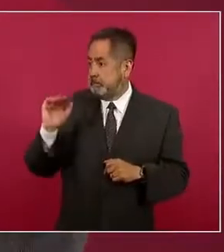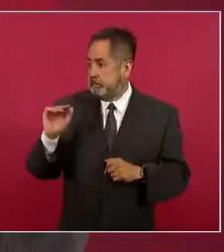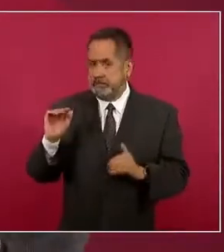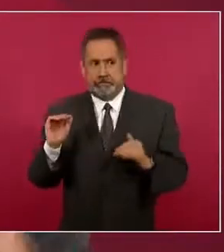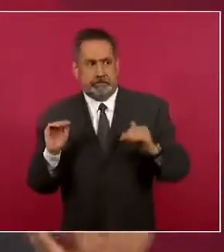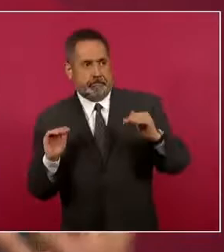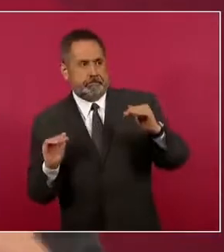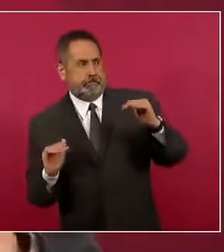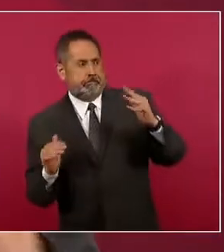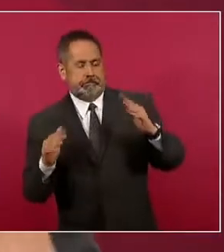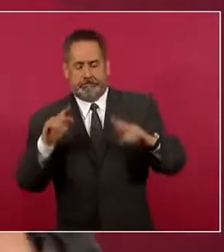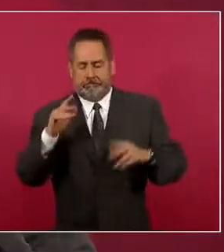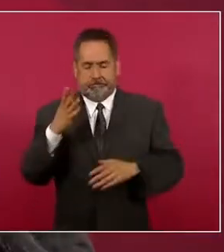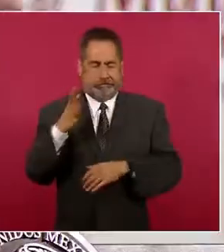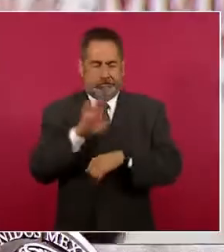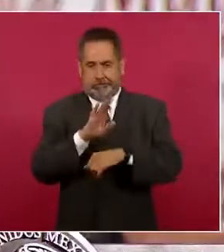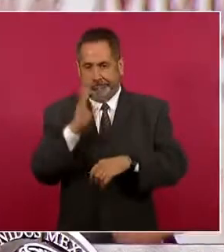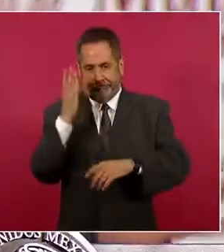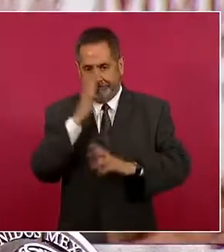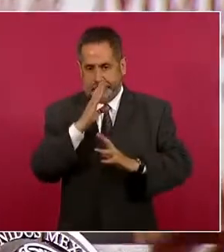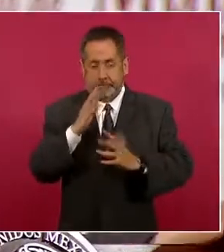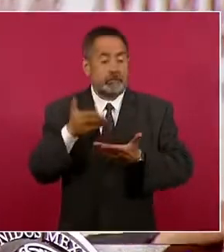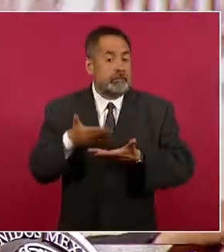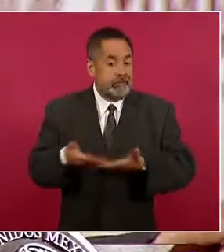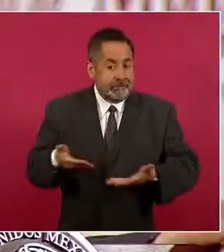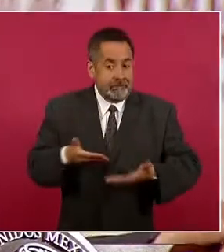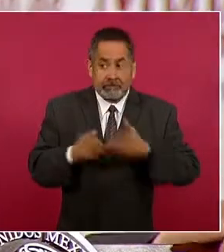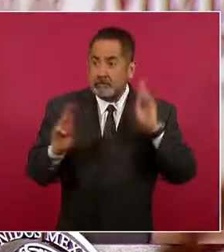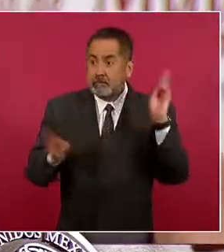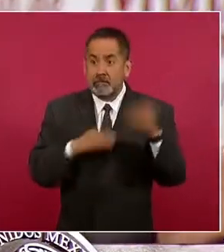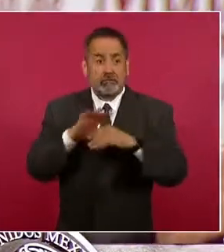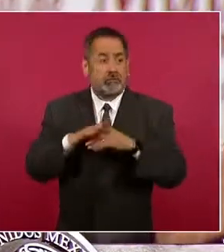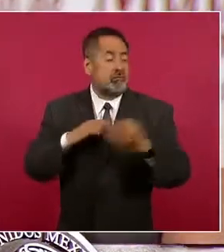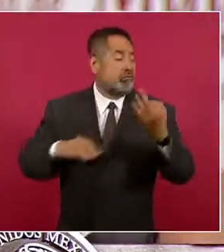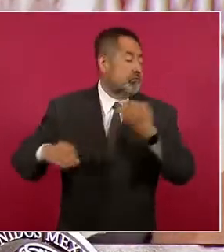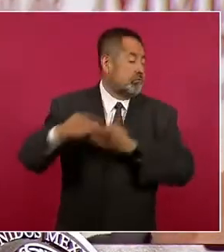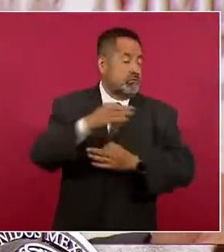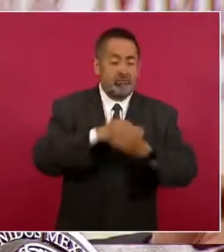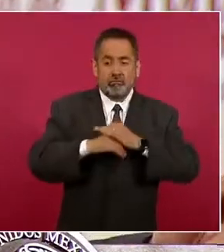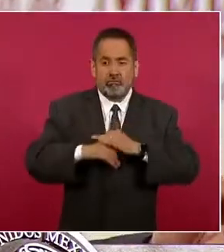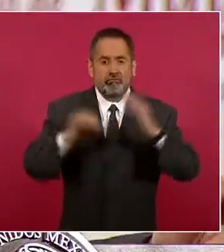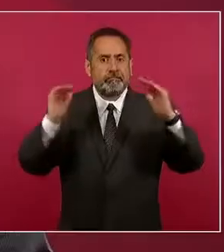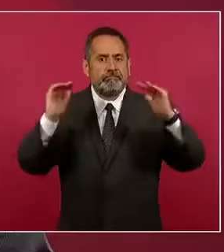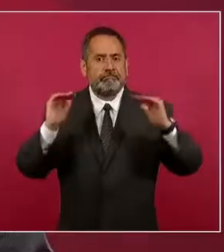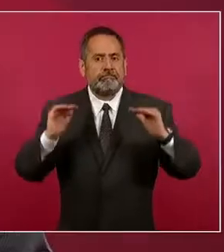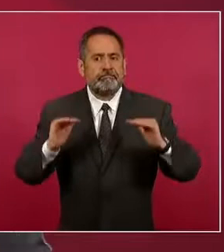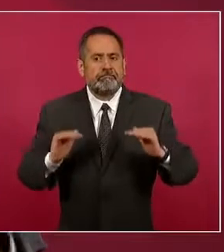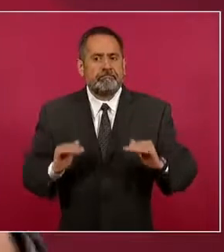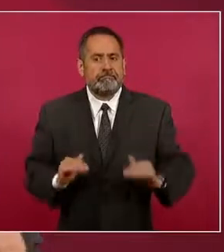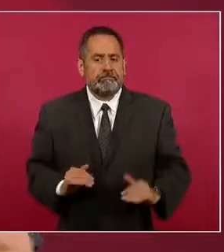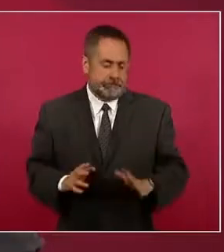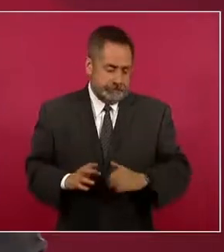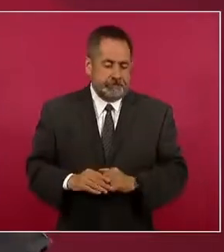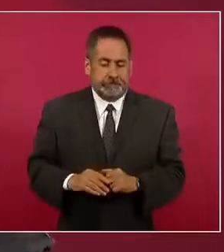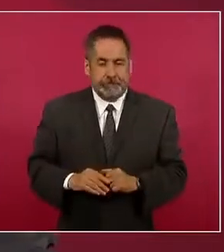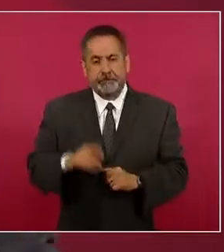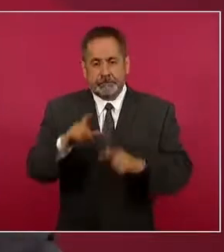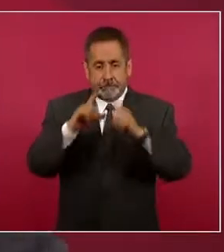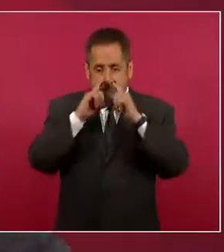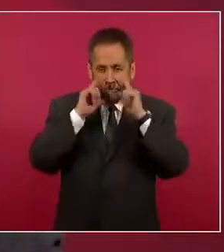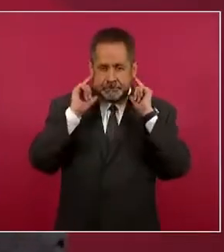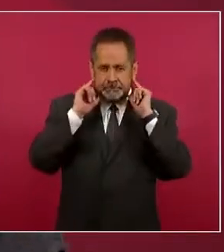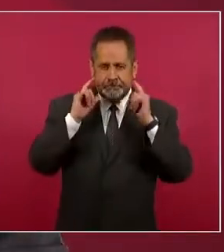entero está prácticamente todo en una etapa de reducción. Esto lo que nos permite respecto al cubrebocas y otras